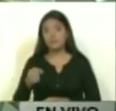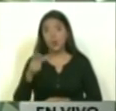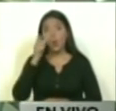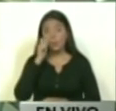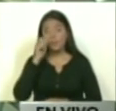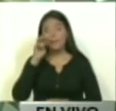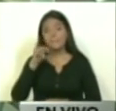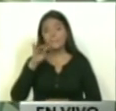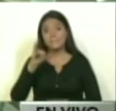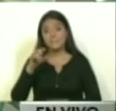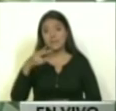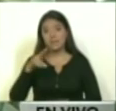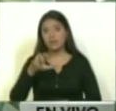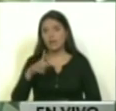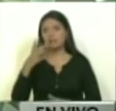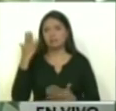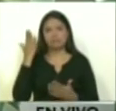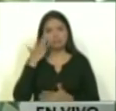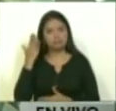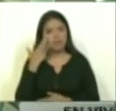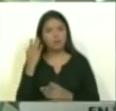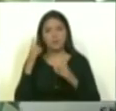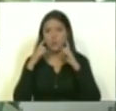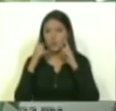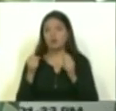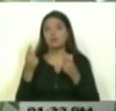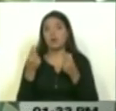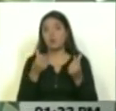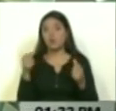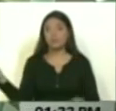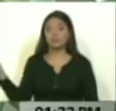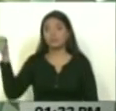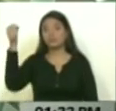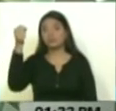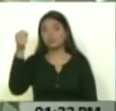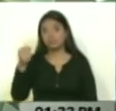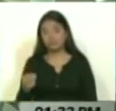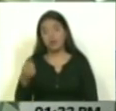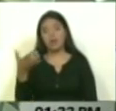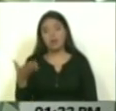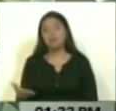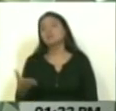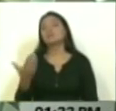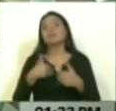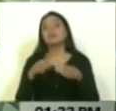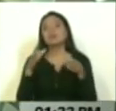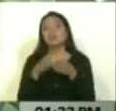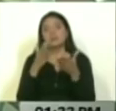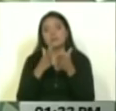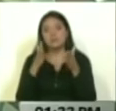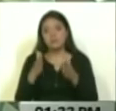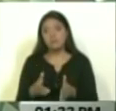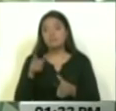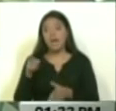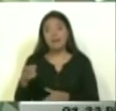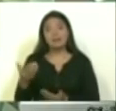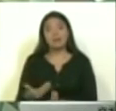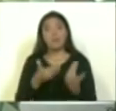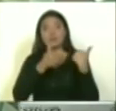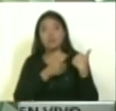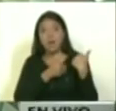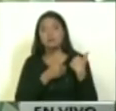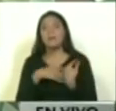gran compañero, gran conocedor de la economía, lo coloqué como padrino del movimiento estudiantil, para que él se encargue con